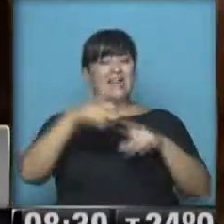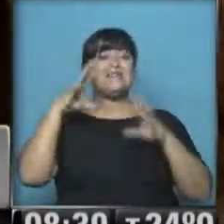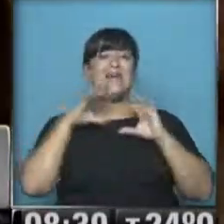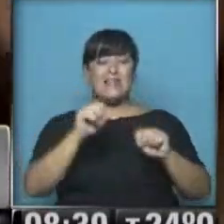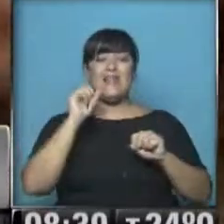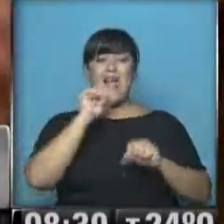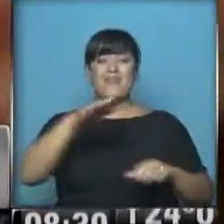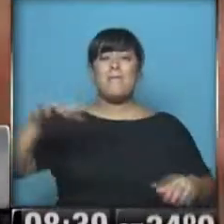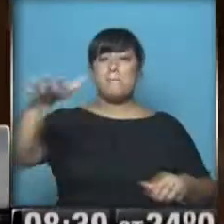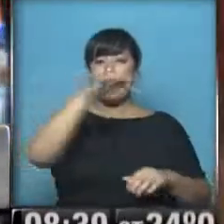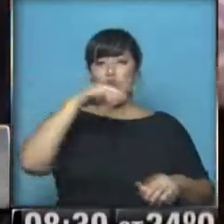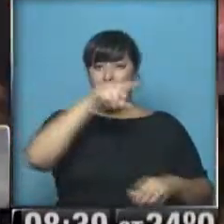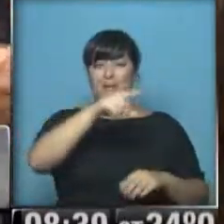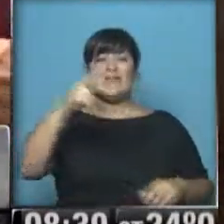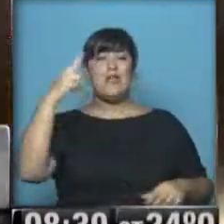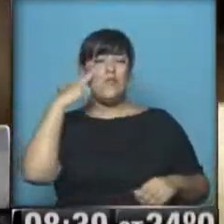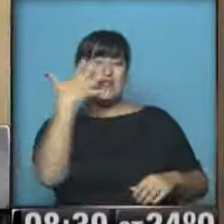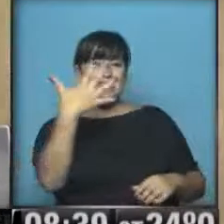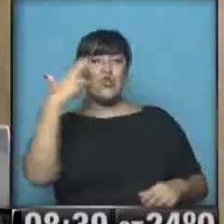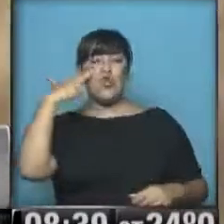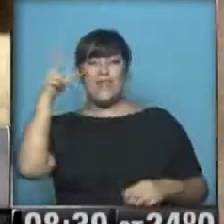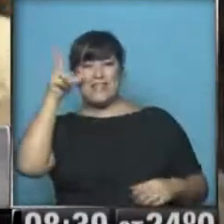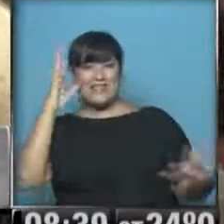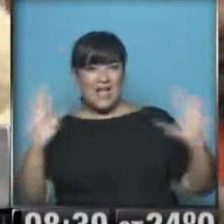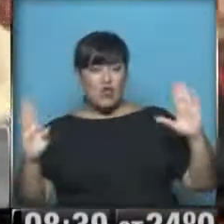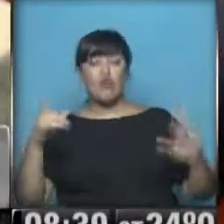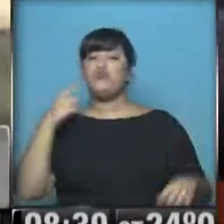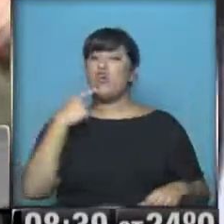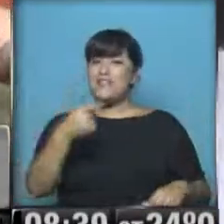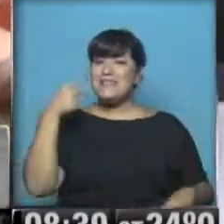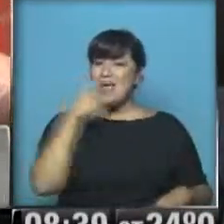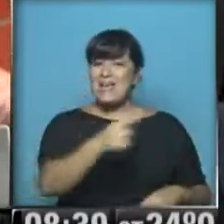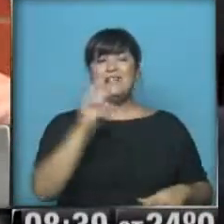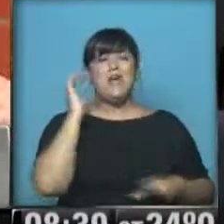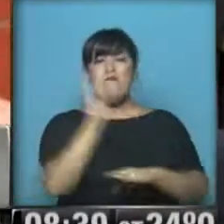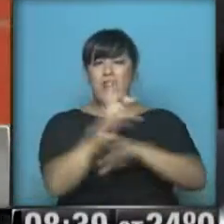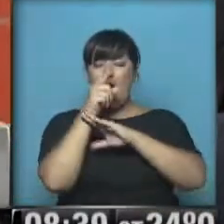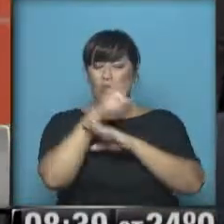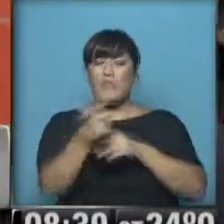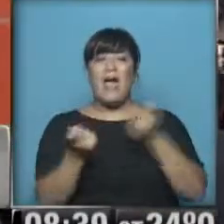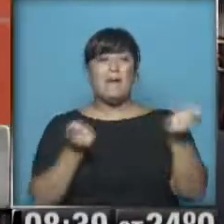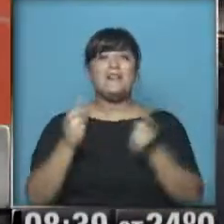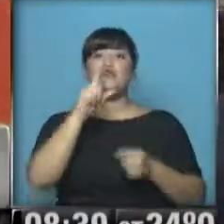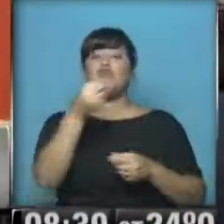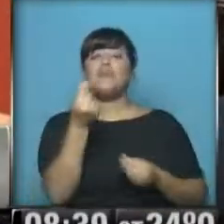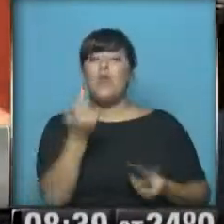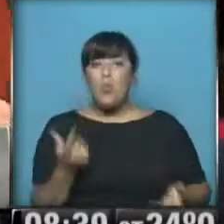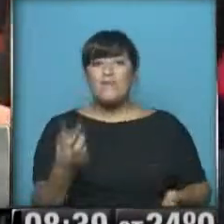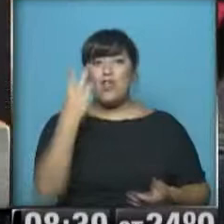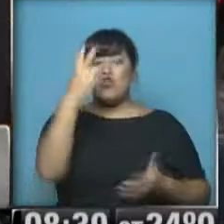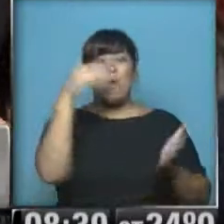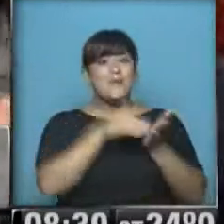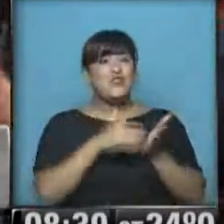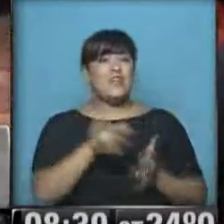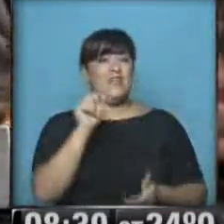entre 95 y 98 es juzgada por defraudación por la administración saben por cuánto 2 millones